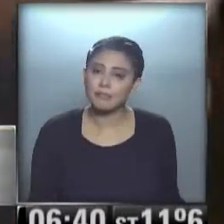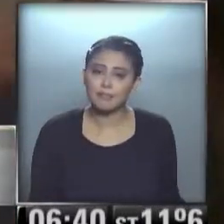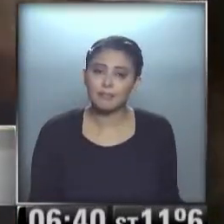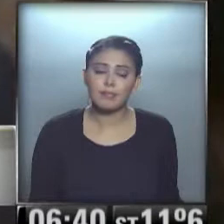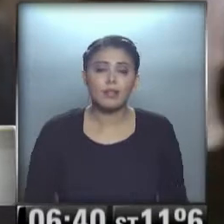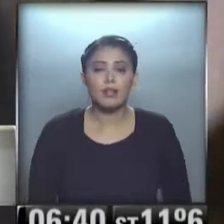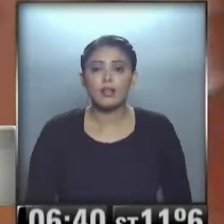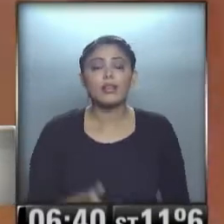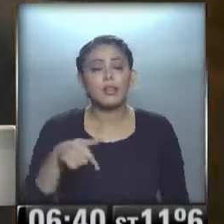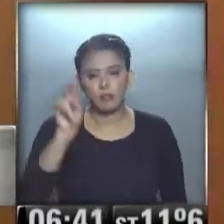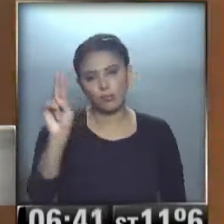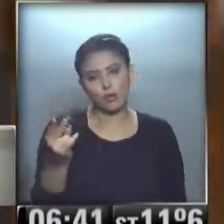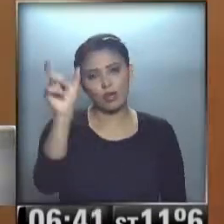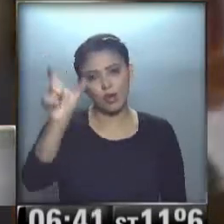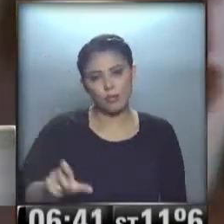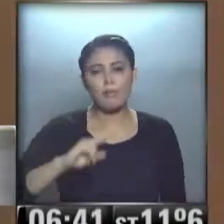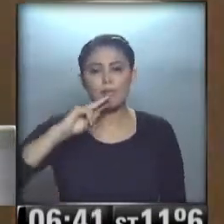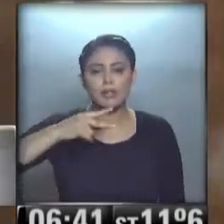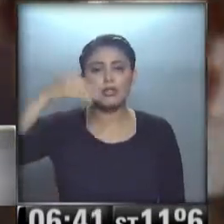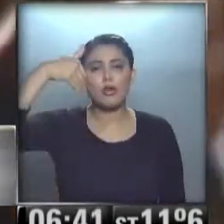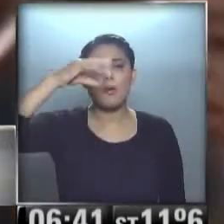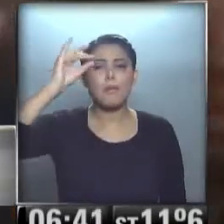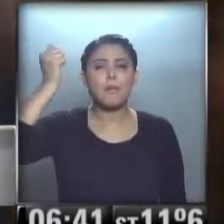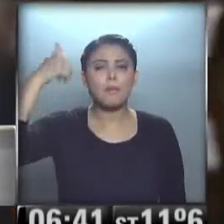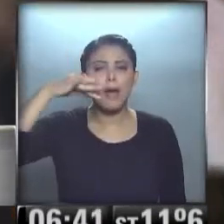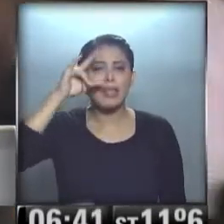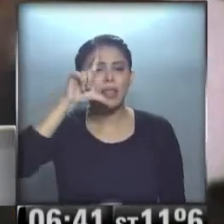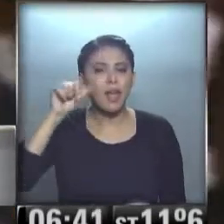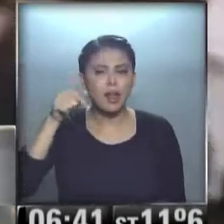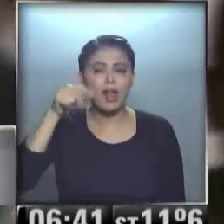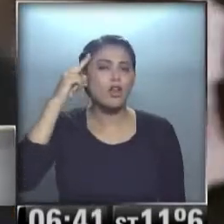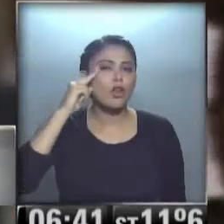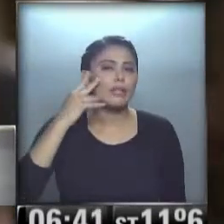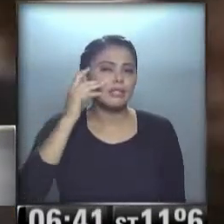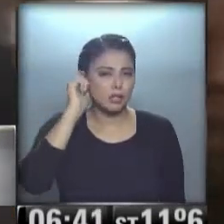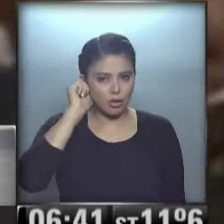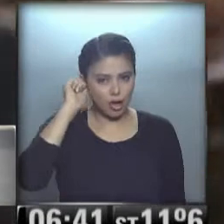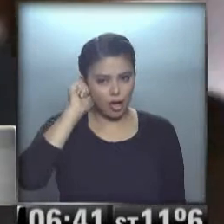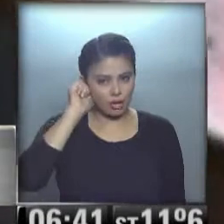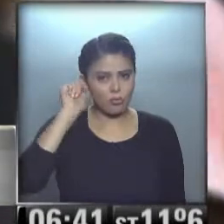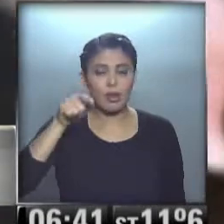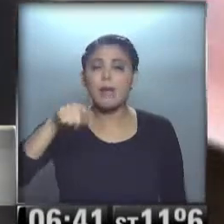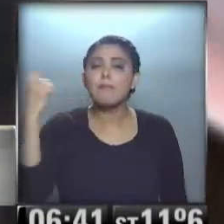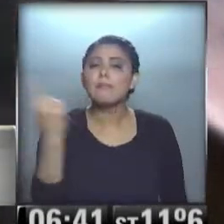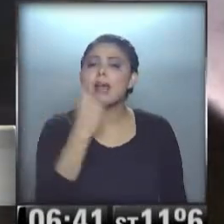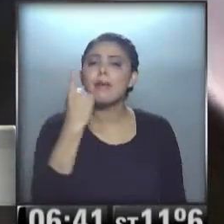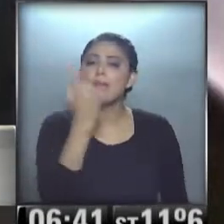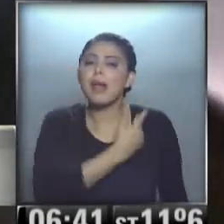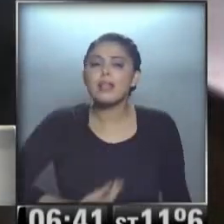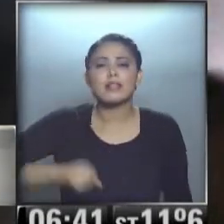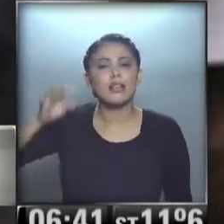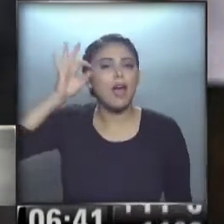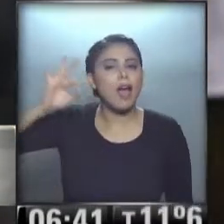se dio. Y se nos fue Nelson Mandela. Falleció a los 95 años. Fue el primer presidente de